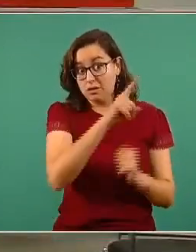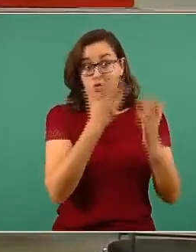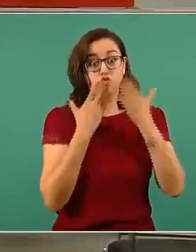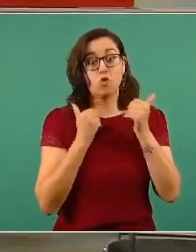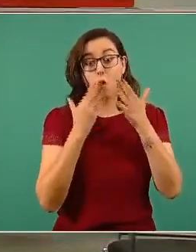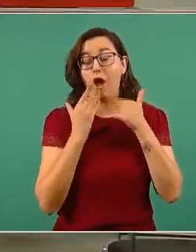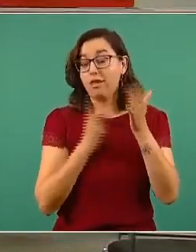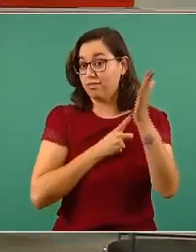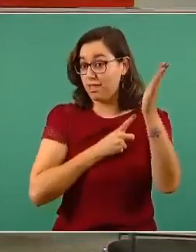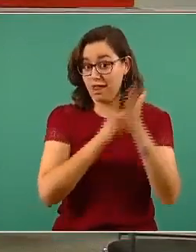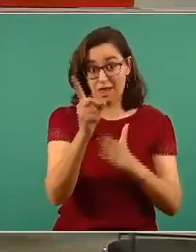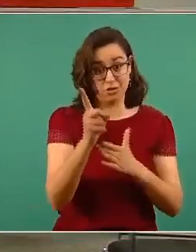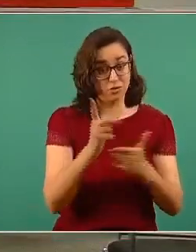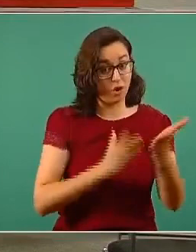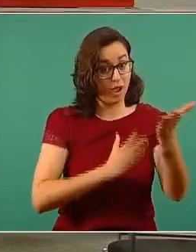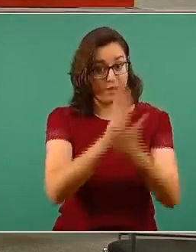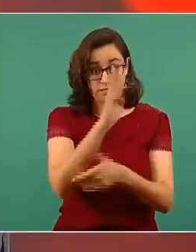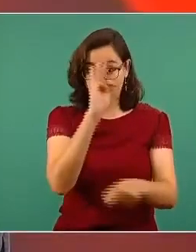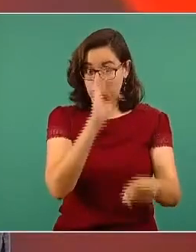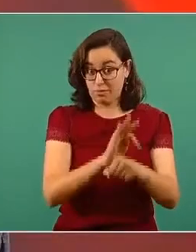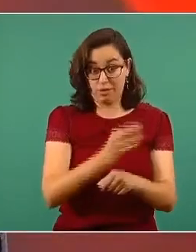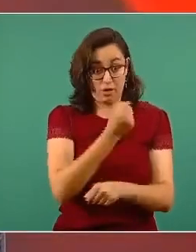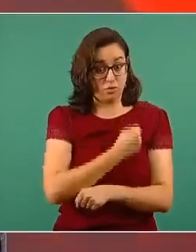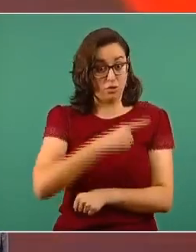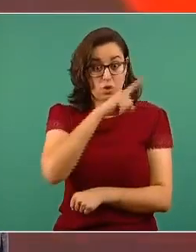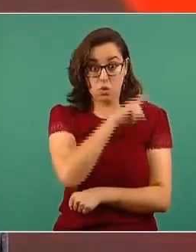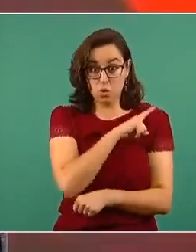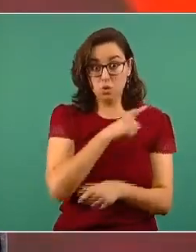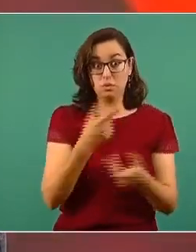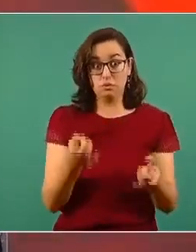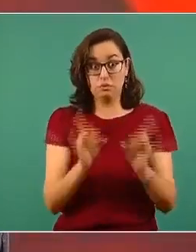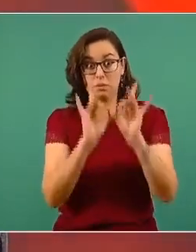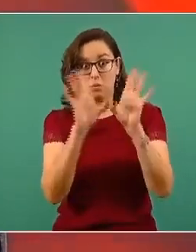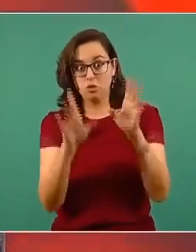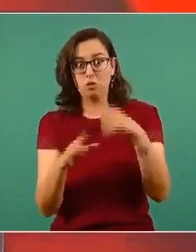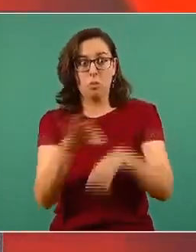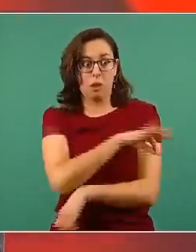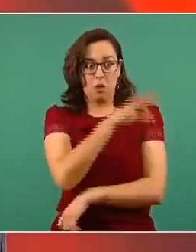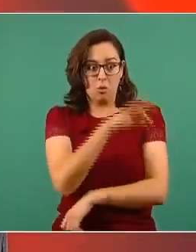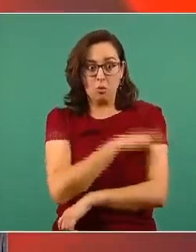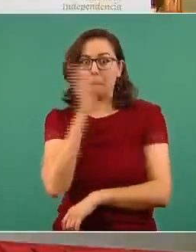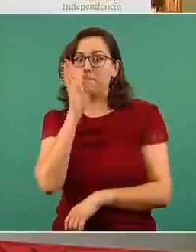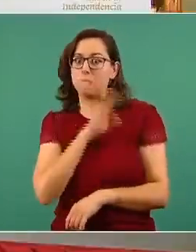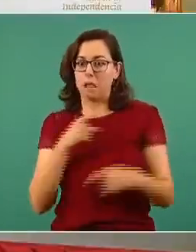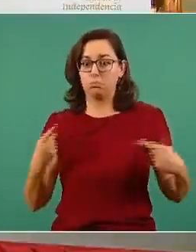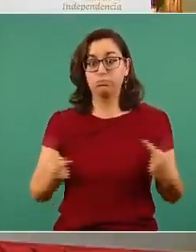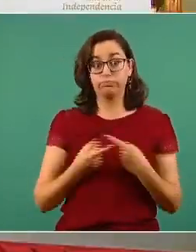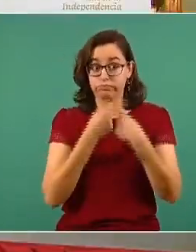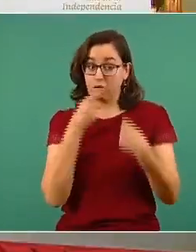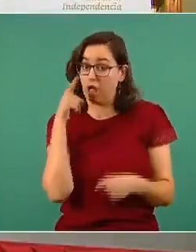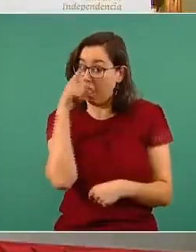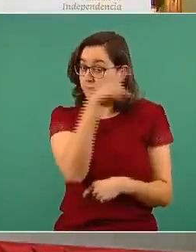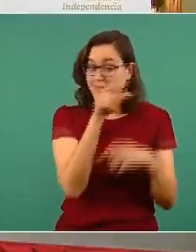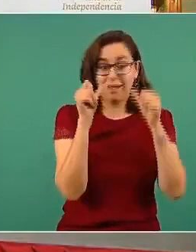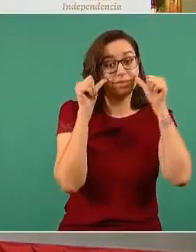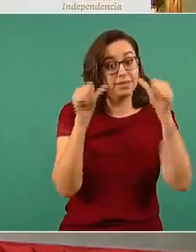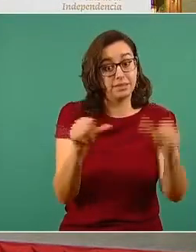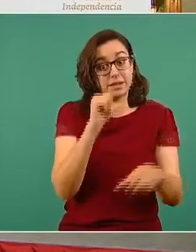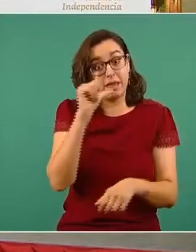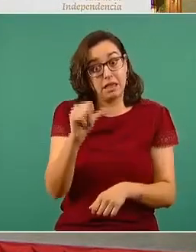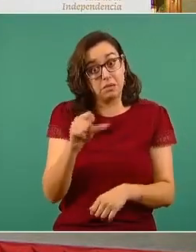constituidos de acceso a la protección de la salud, de respuesta ante una reacción adversa, etcétera. Entonces, esa sería una